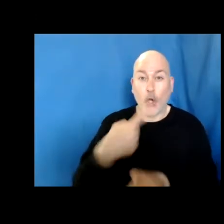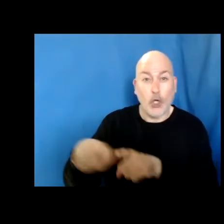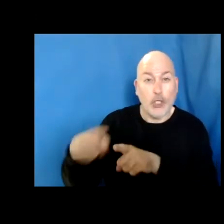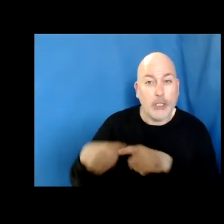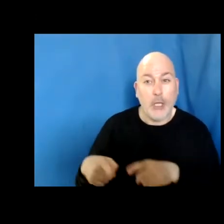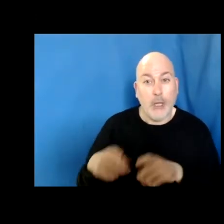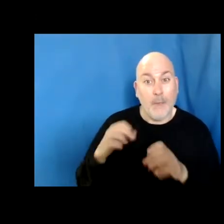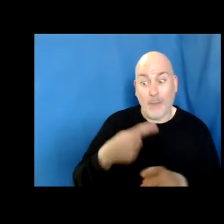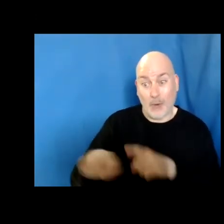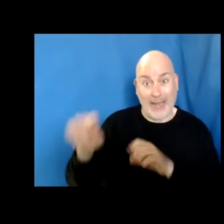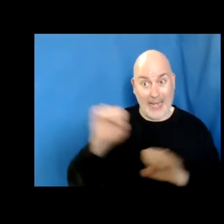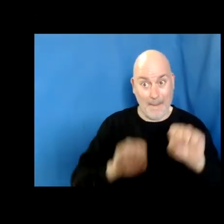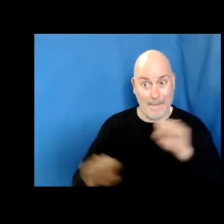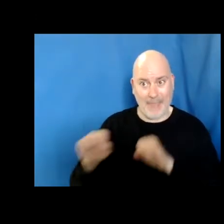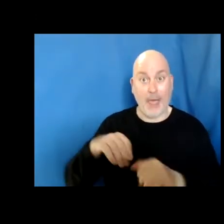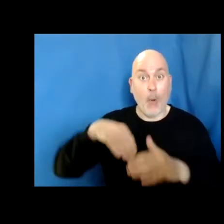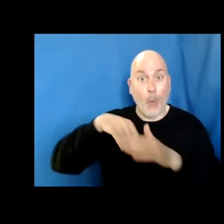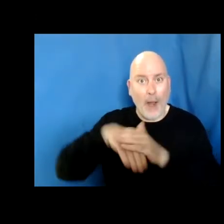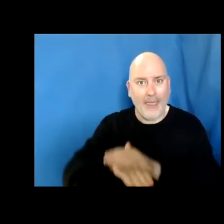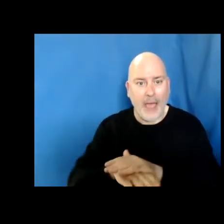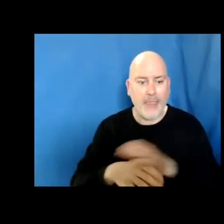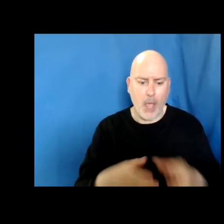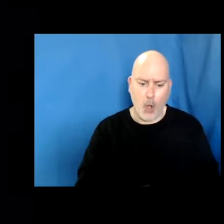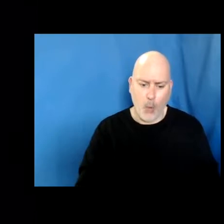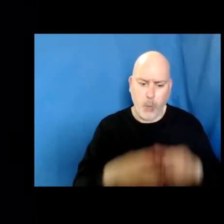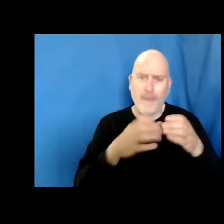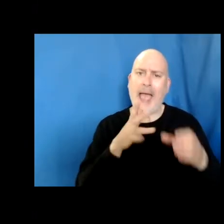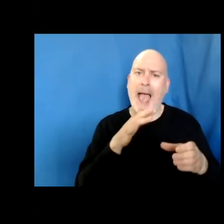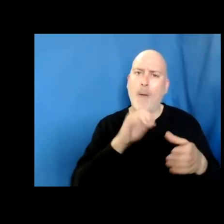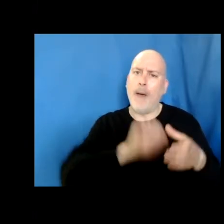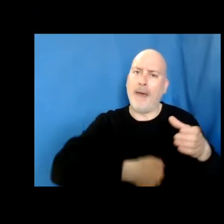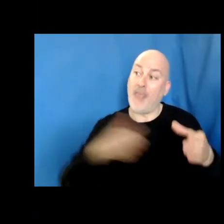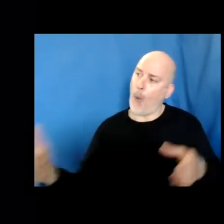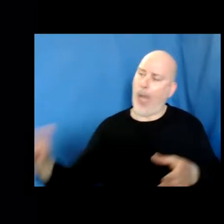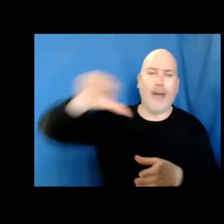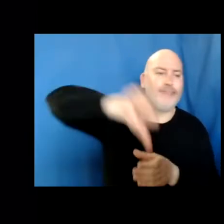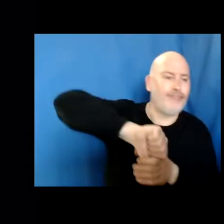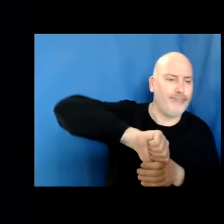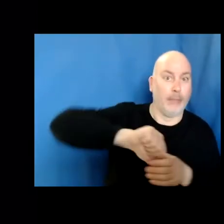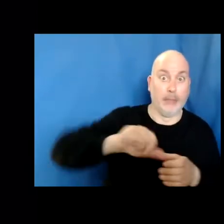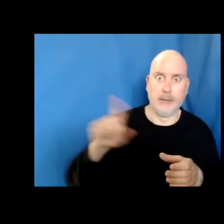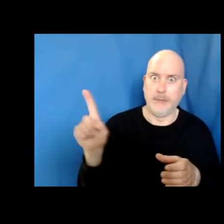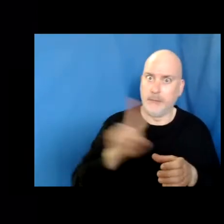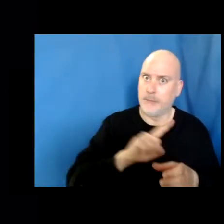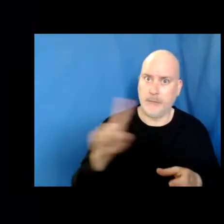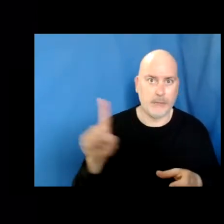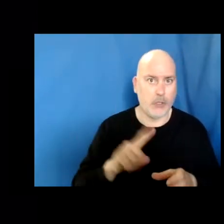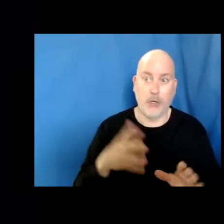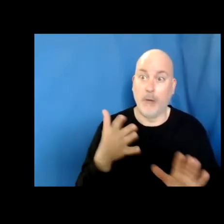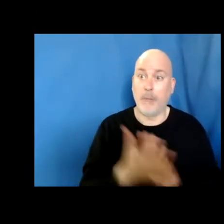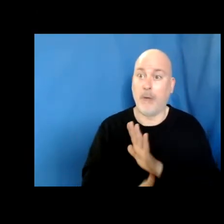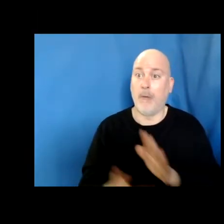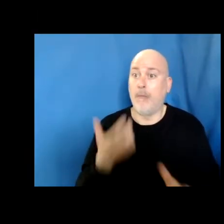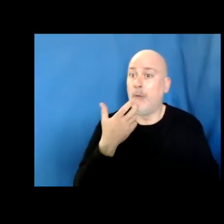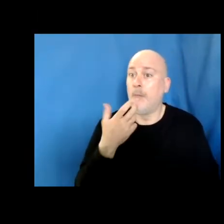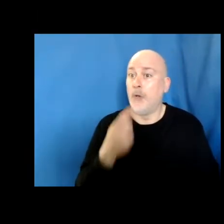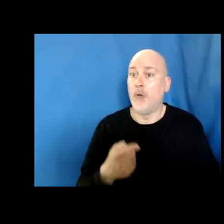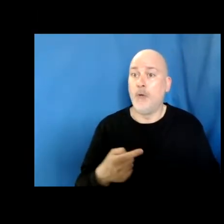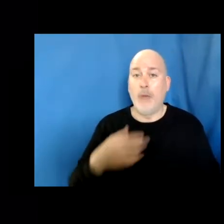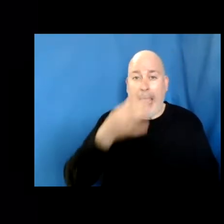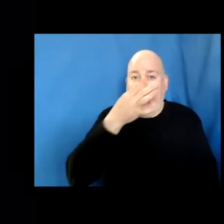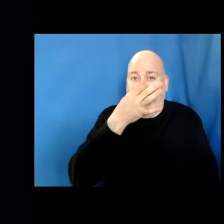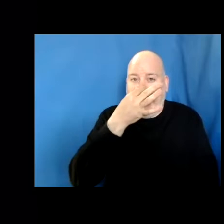de limpieza en botellas de agua o de refresco. A veces puede pasar que nos quede en un bote de lejía